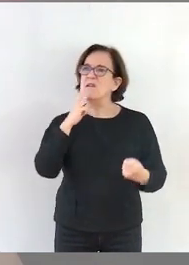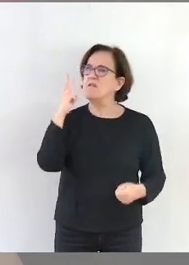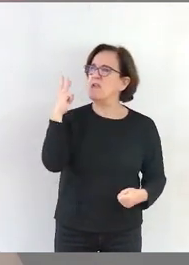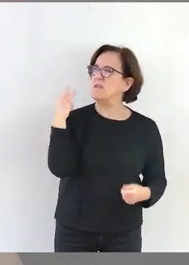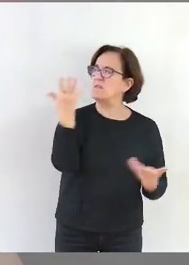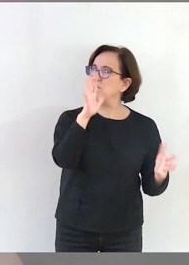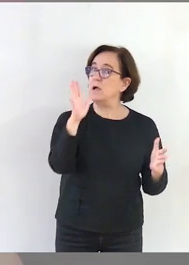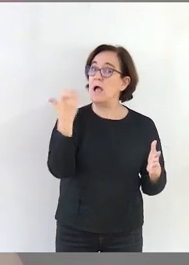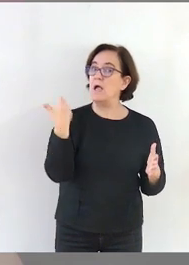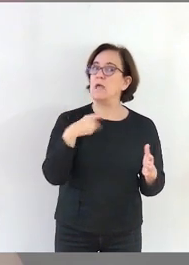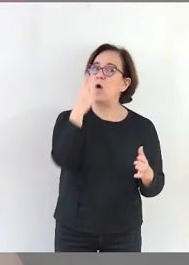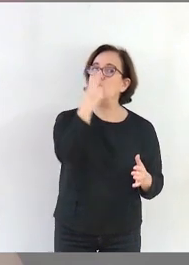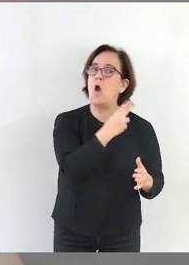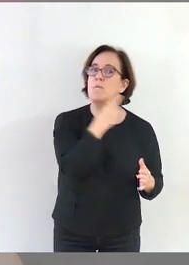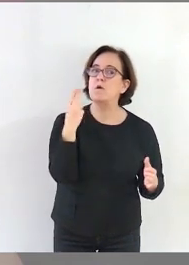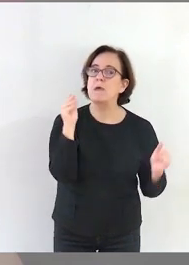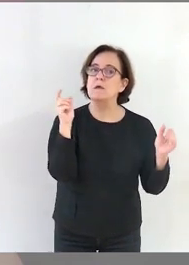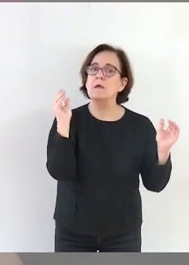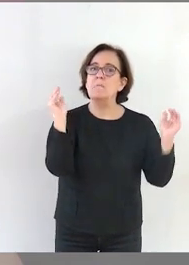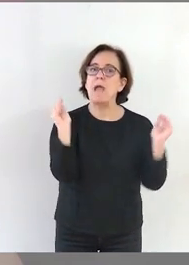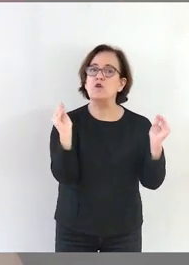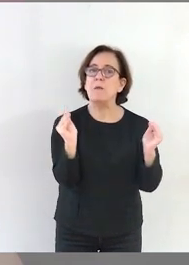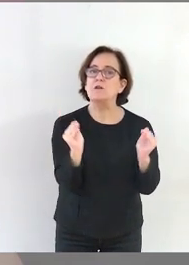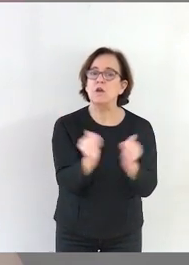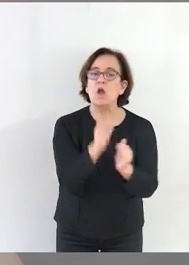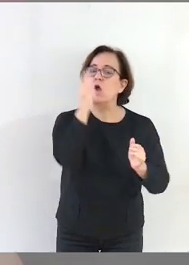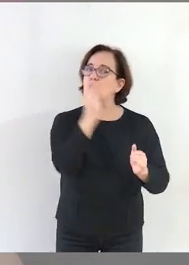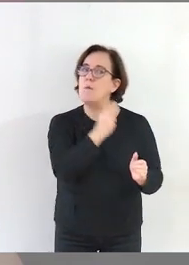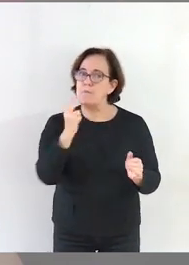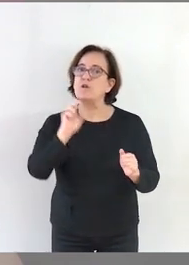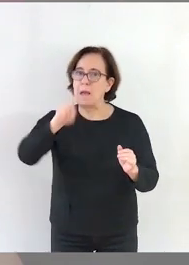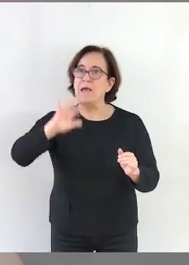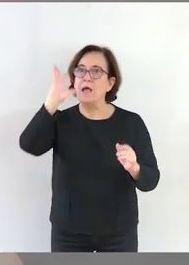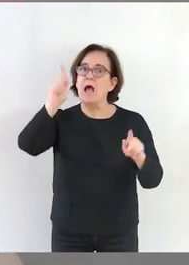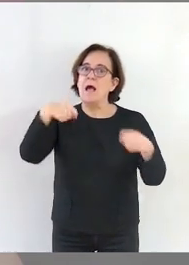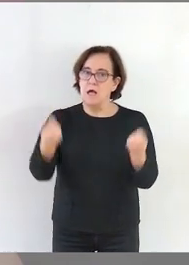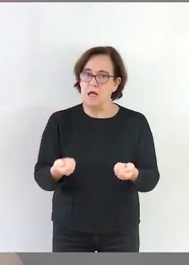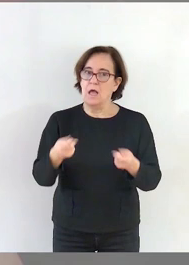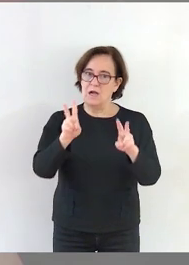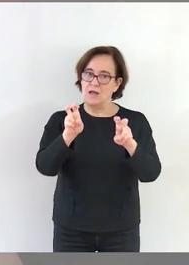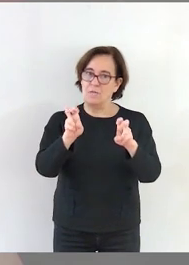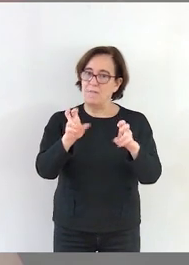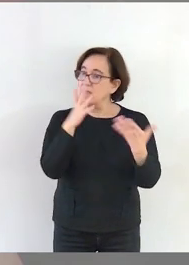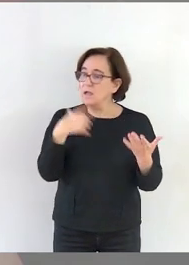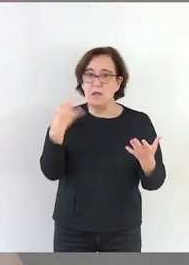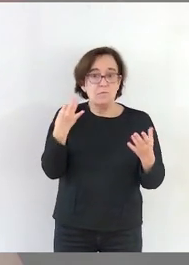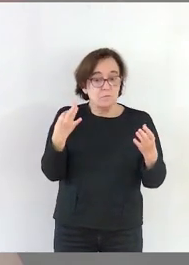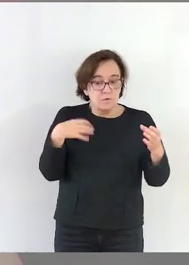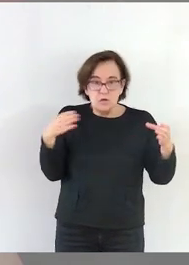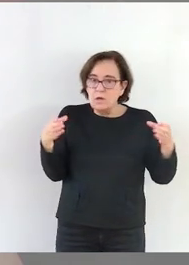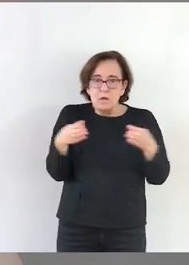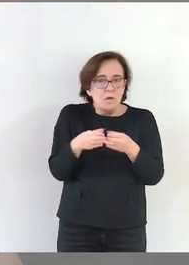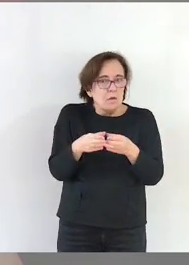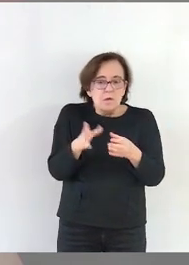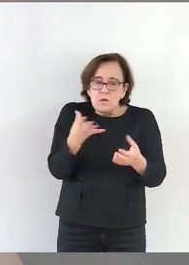años donde ya había un compromiso de reducción de emisiones y un compromiso de inversión en renovables por lo tanto tenemos que ir todos como decía José Manuel y